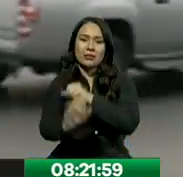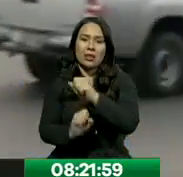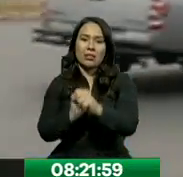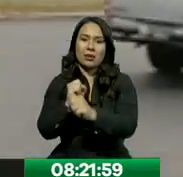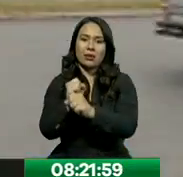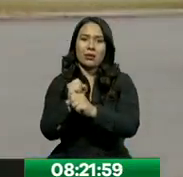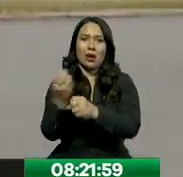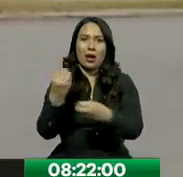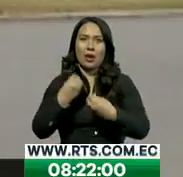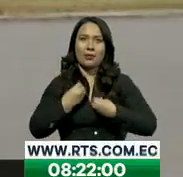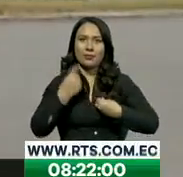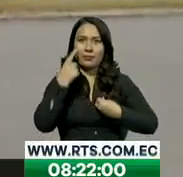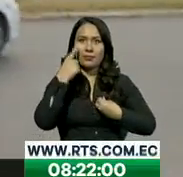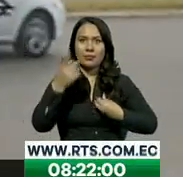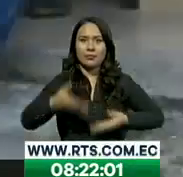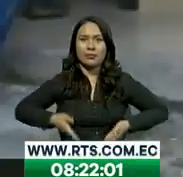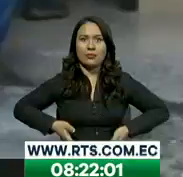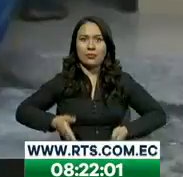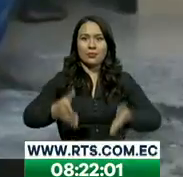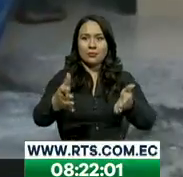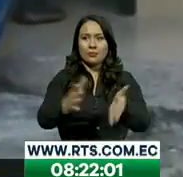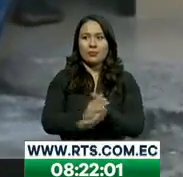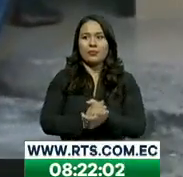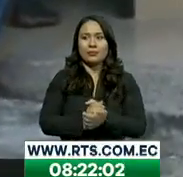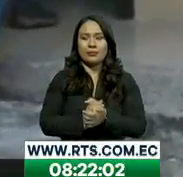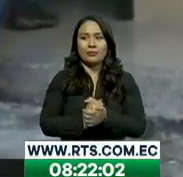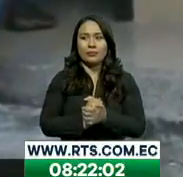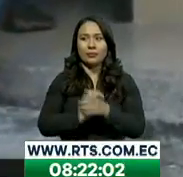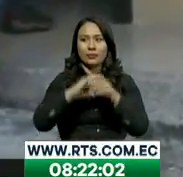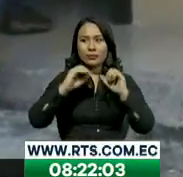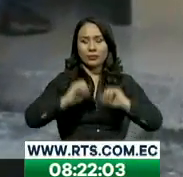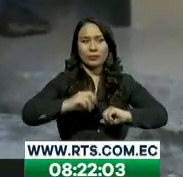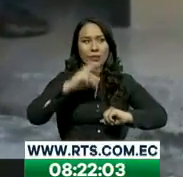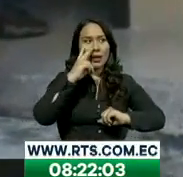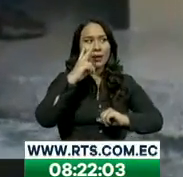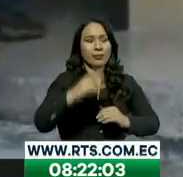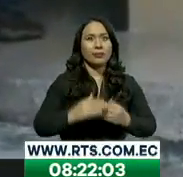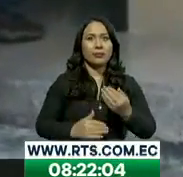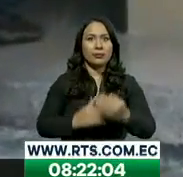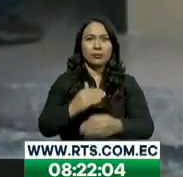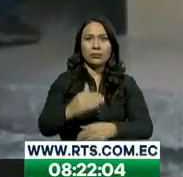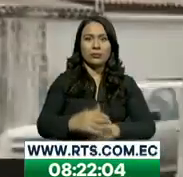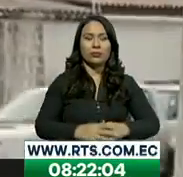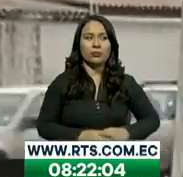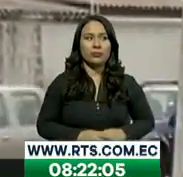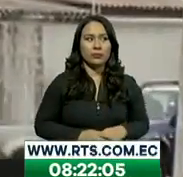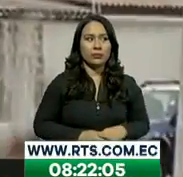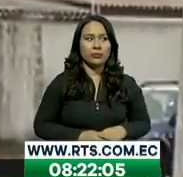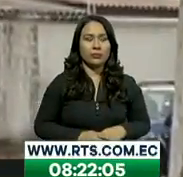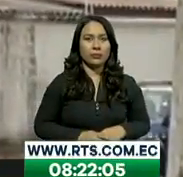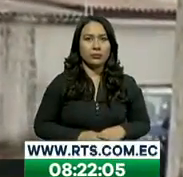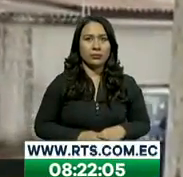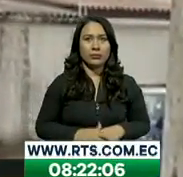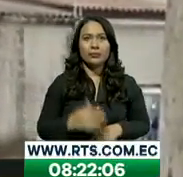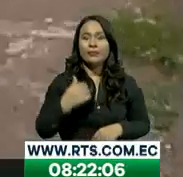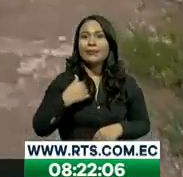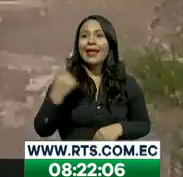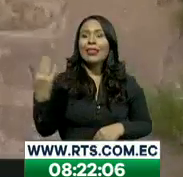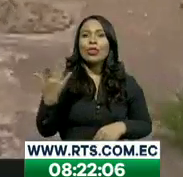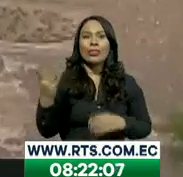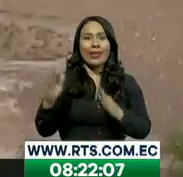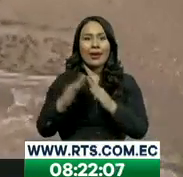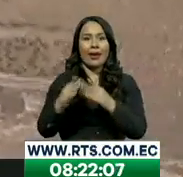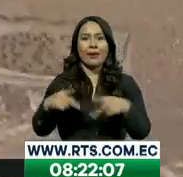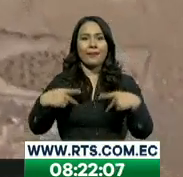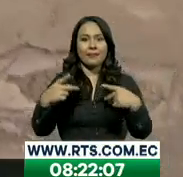que el crimen se cometió al interior del domicilio de ambos, ubicado en una ciudadela privada de la vía a San Borondón. Para